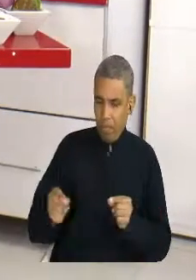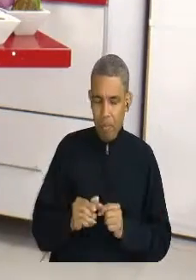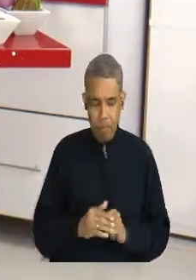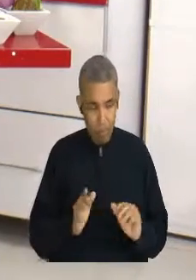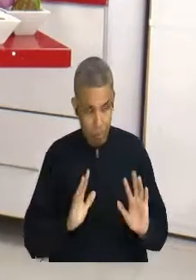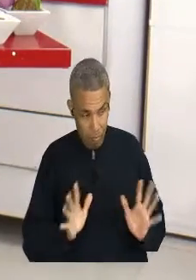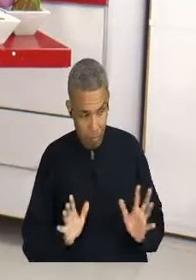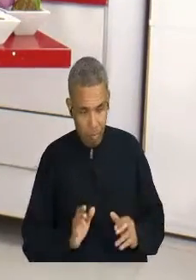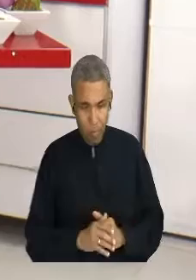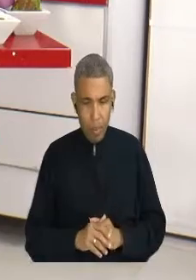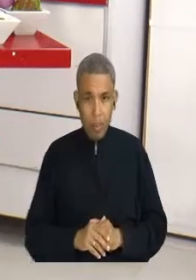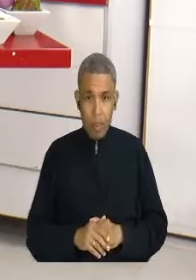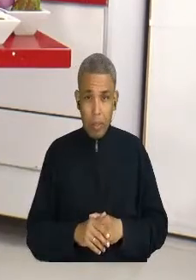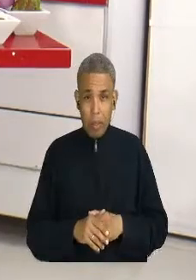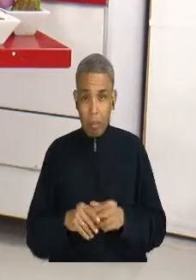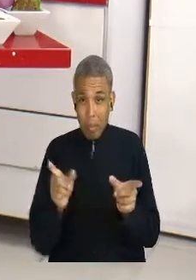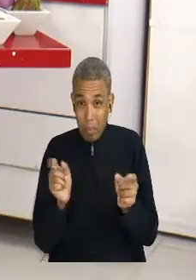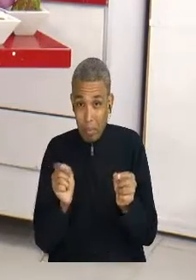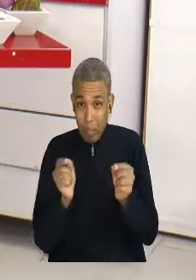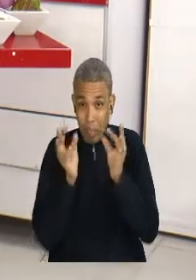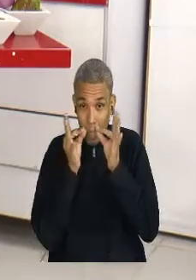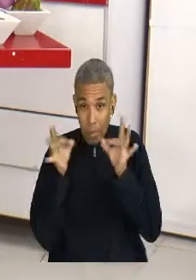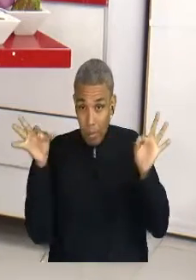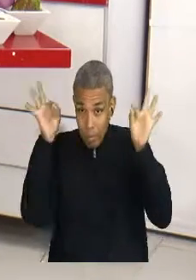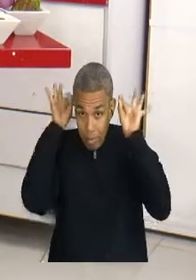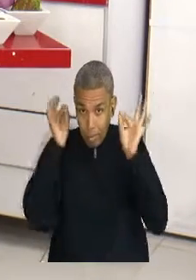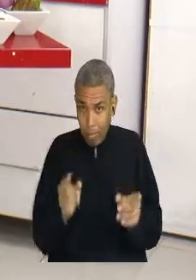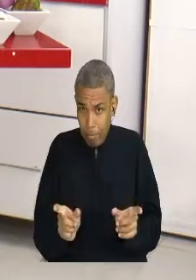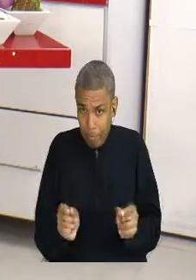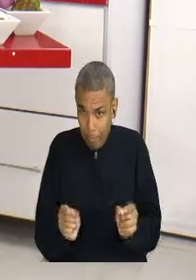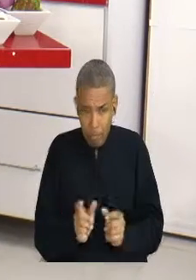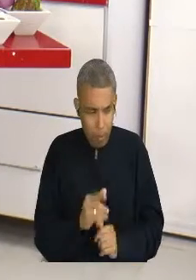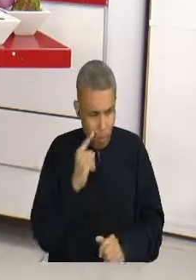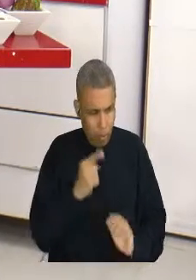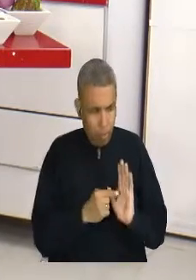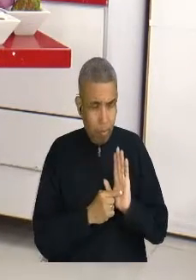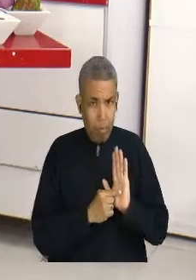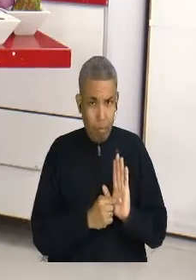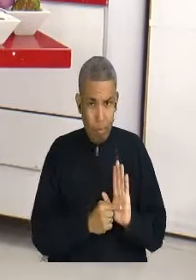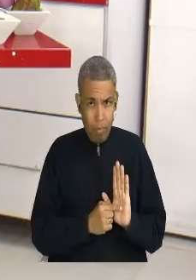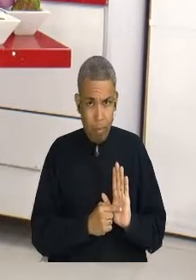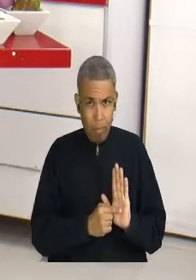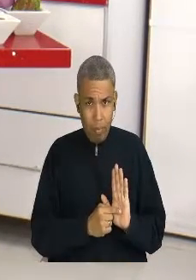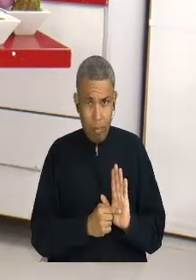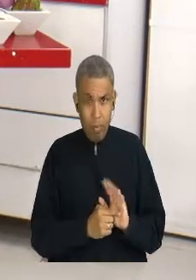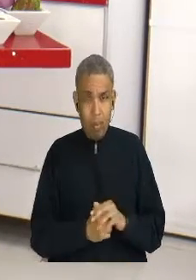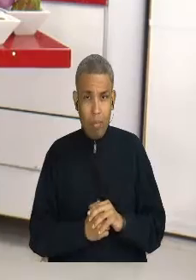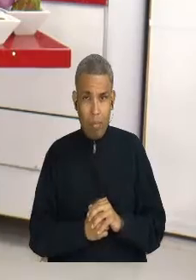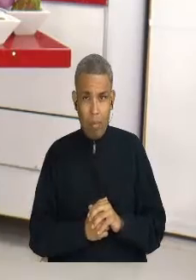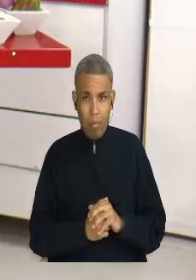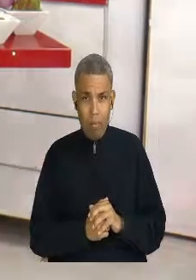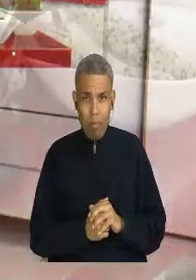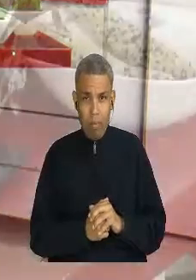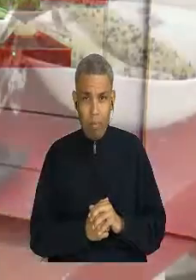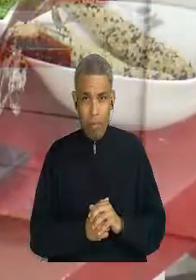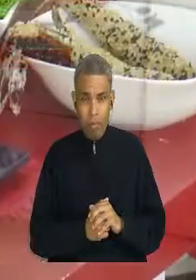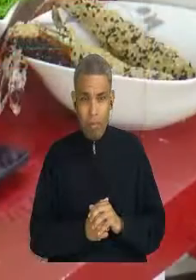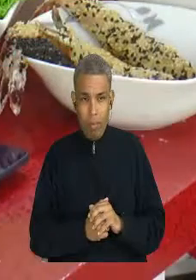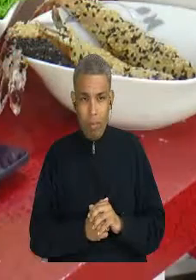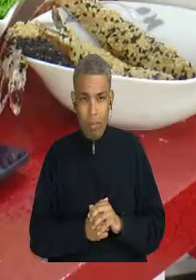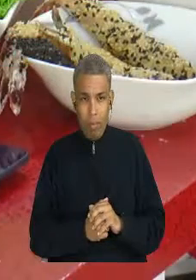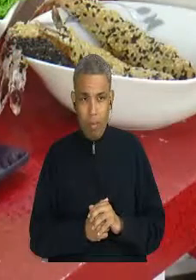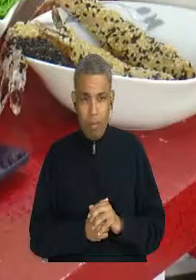estos langostinos con estas pinzas, ahorita que nuestro aceite esté en temperatura, este fogón siempre con su movimiento, ajá, tiene baile siempre. Tiene